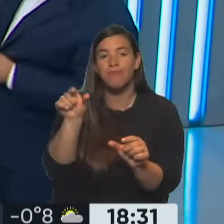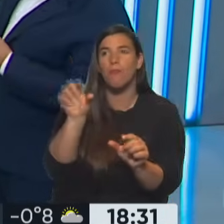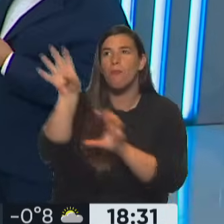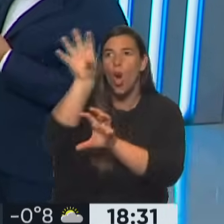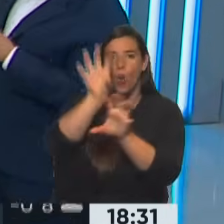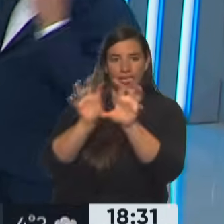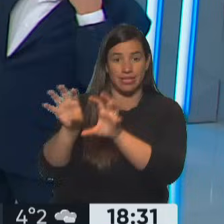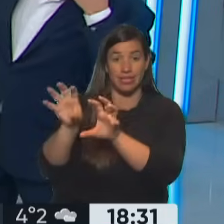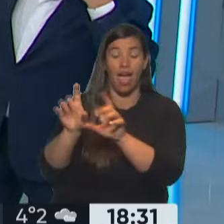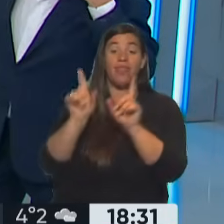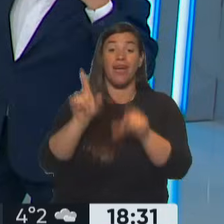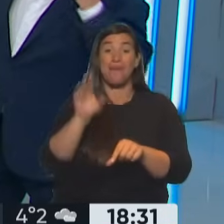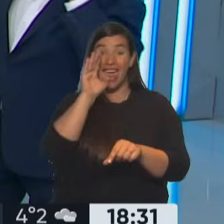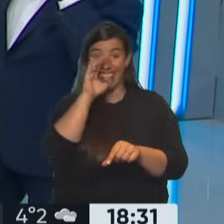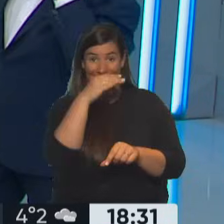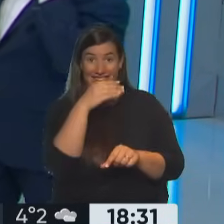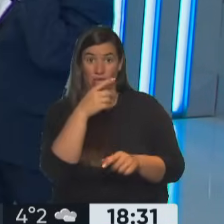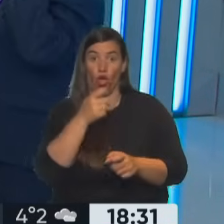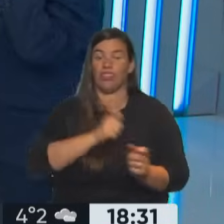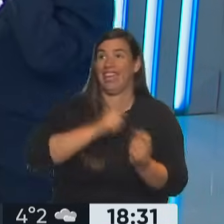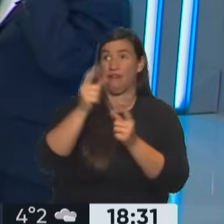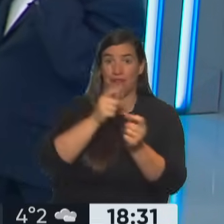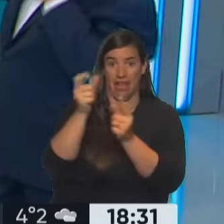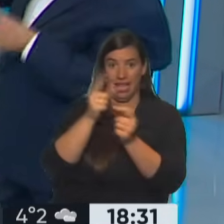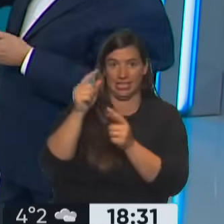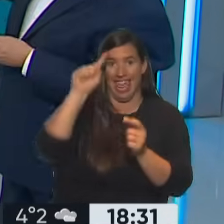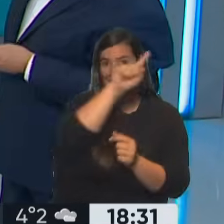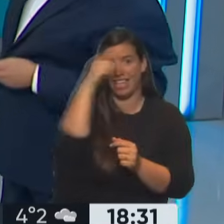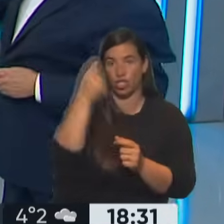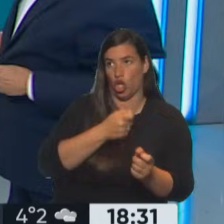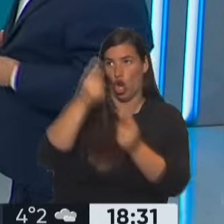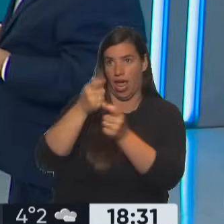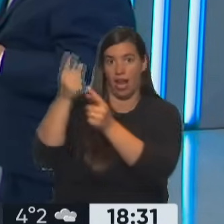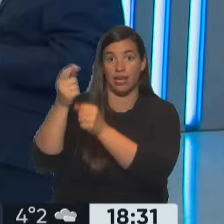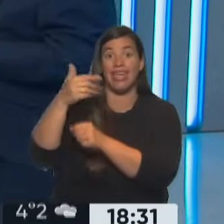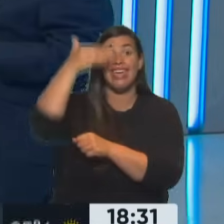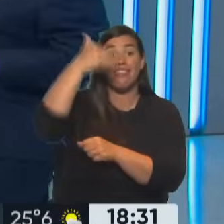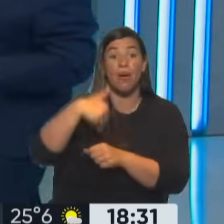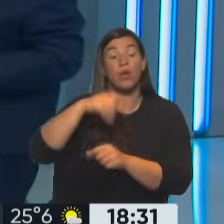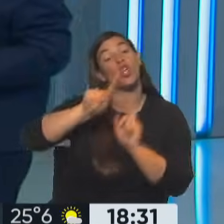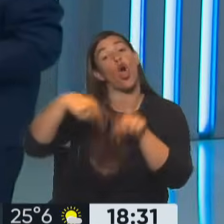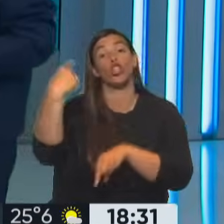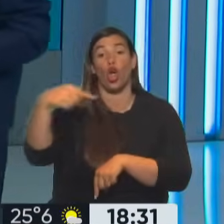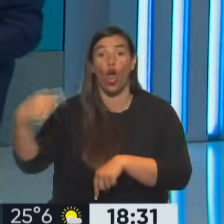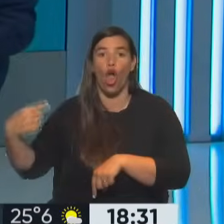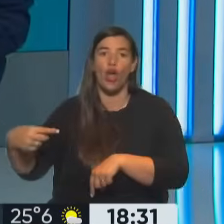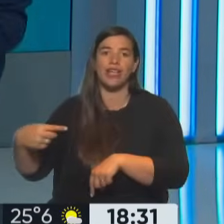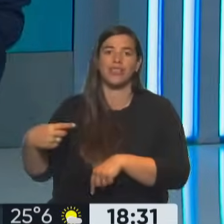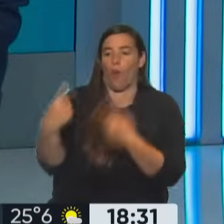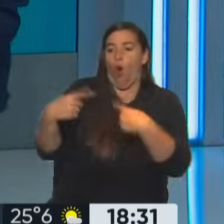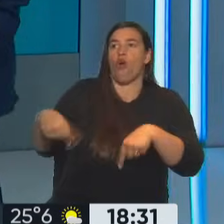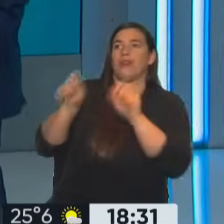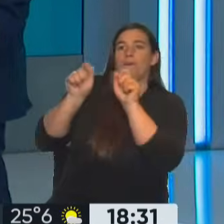negrito también es transferencias de la nación. Bien. El resto es los recursos propios. ¿Cuál es la que más transfiere? Fíjate vos la importancia que tiene lo